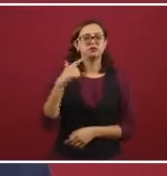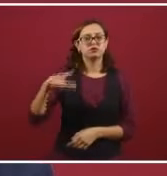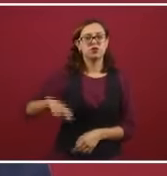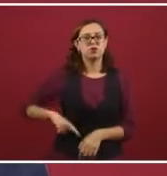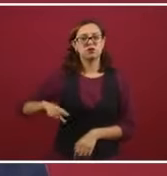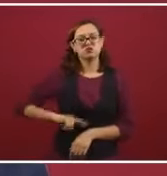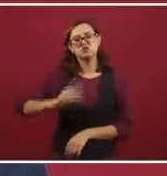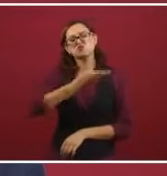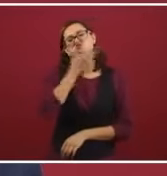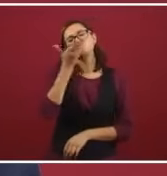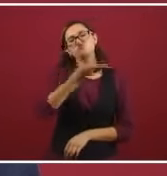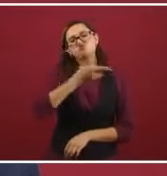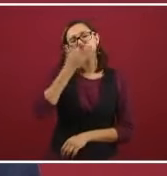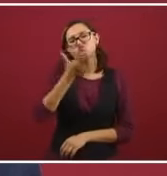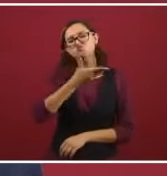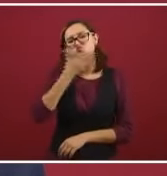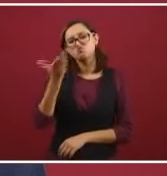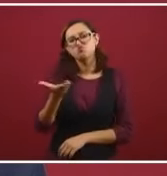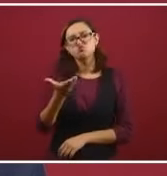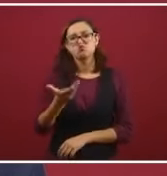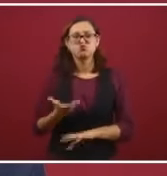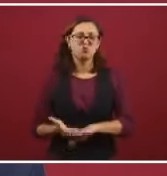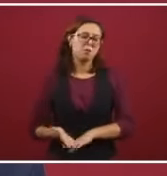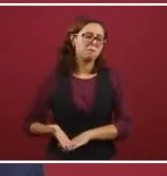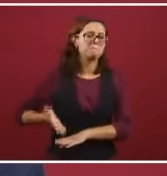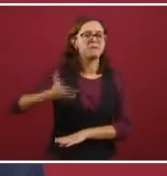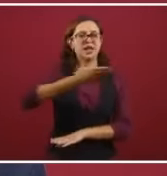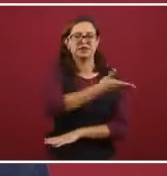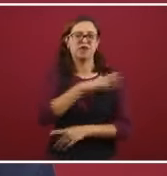es el pasado,